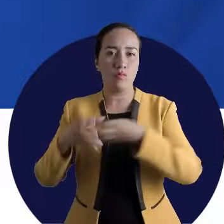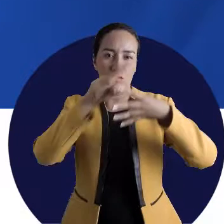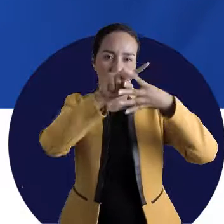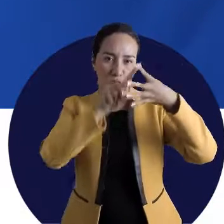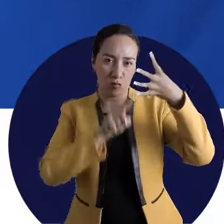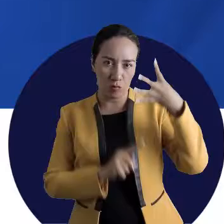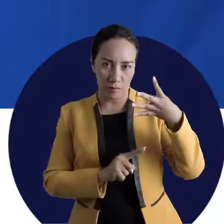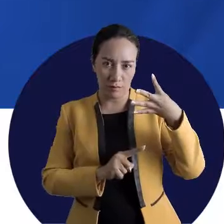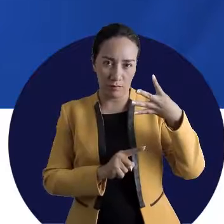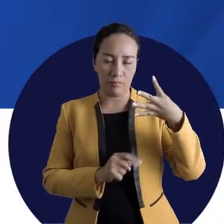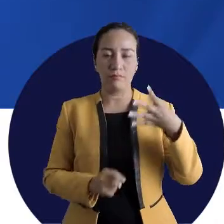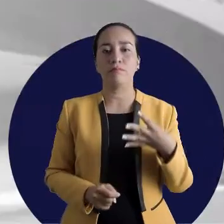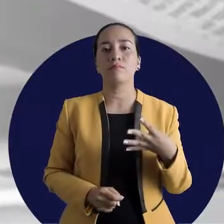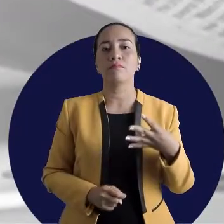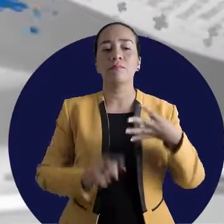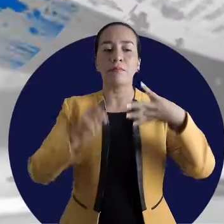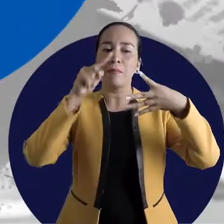categorías.